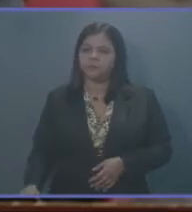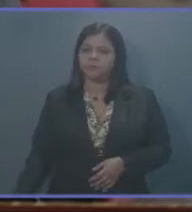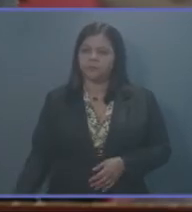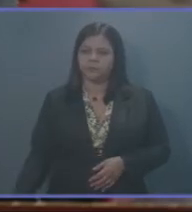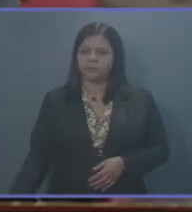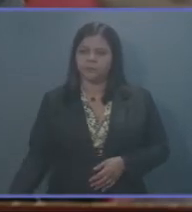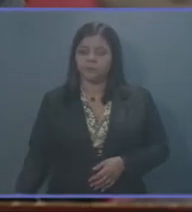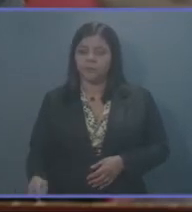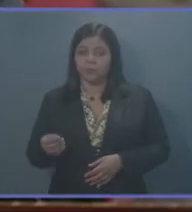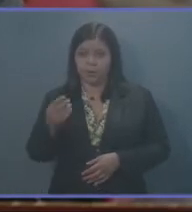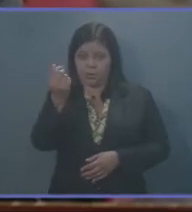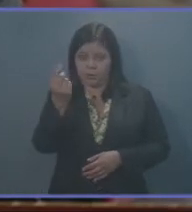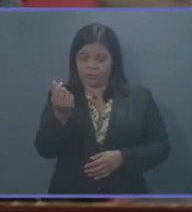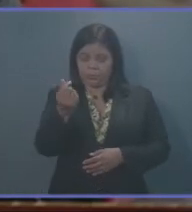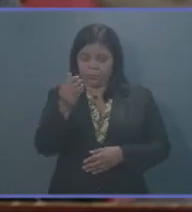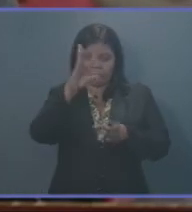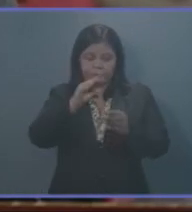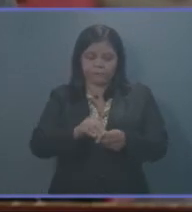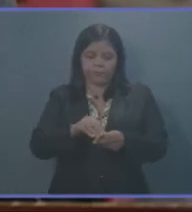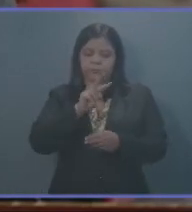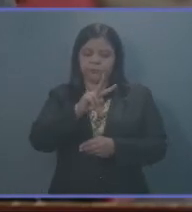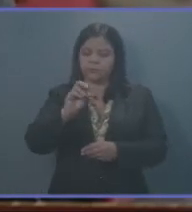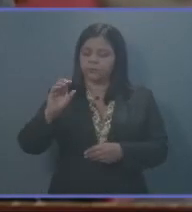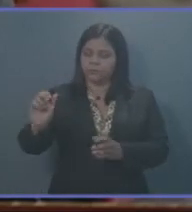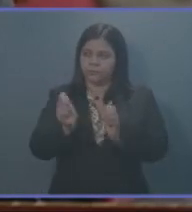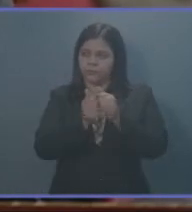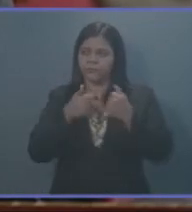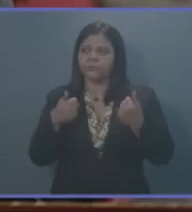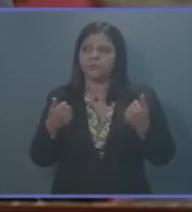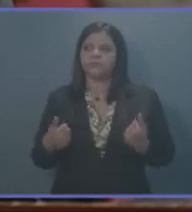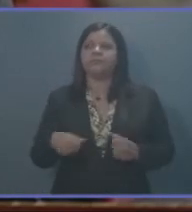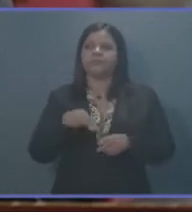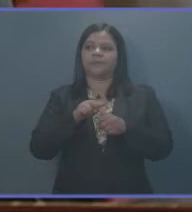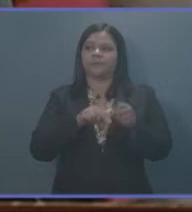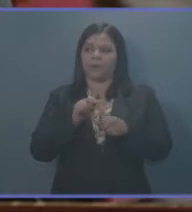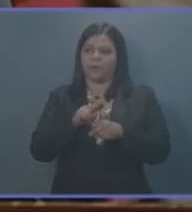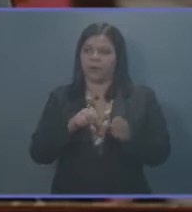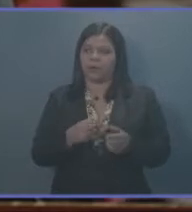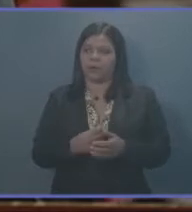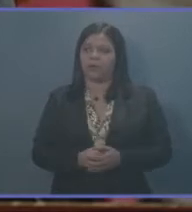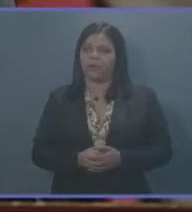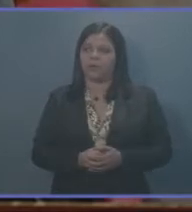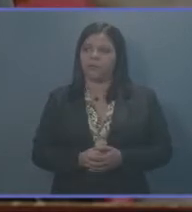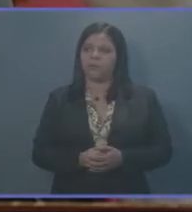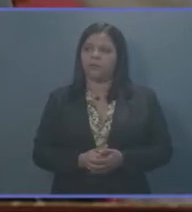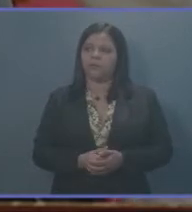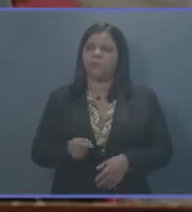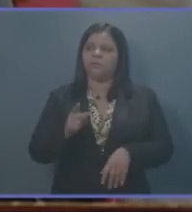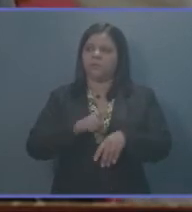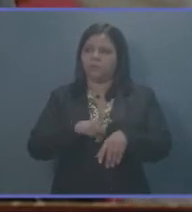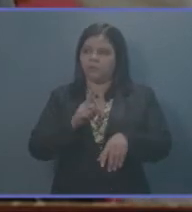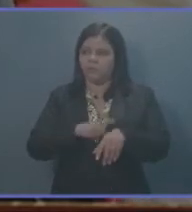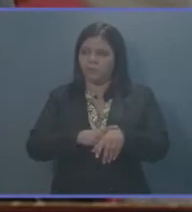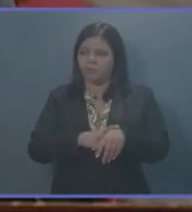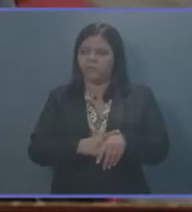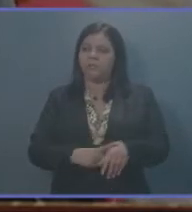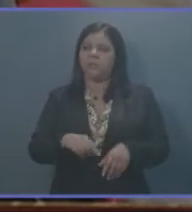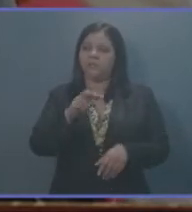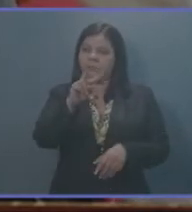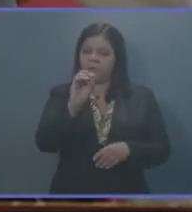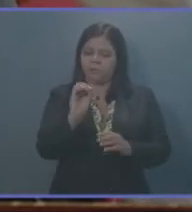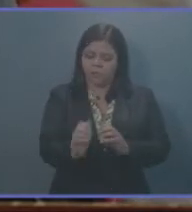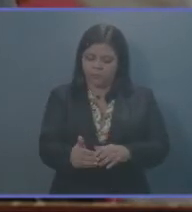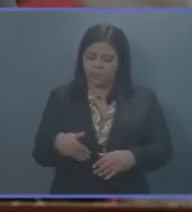Monto y moneda del préstamo, hasta $200 millones de Estados Unidos de América. Plazo del préstamo, hasta 20